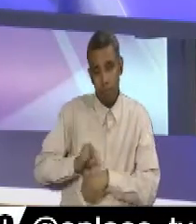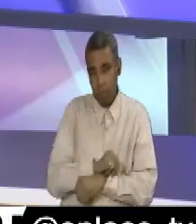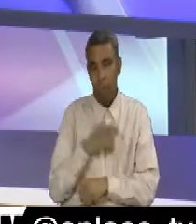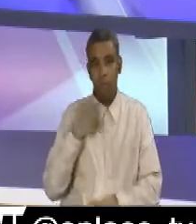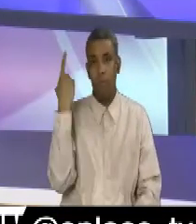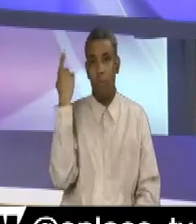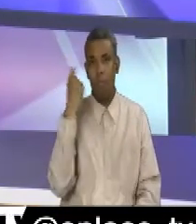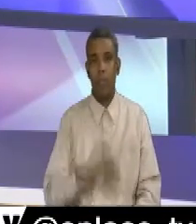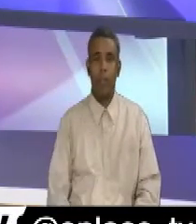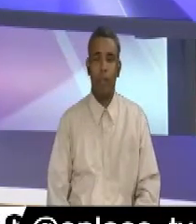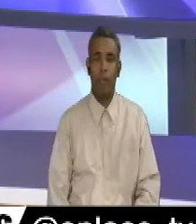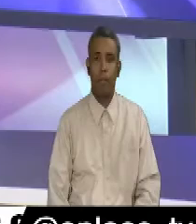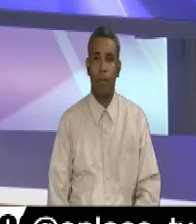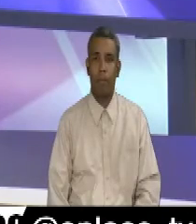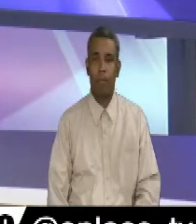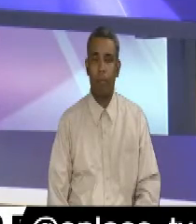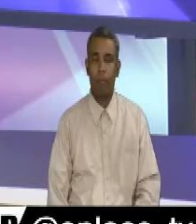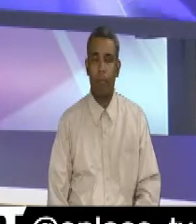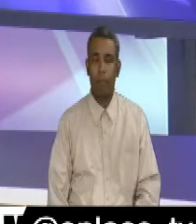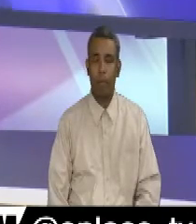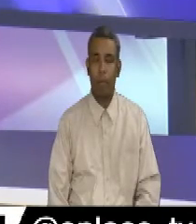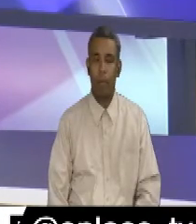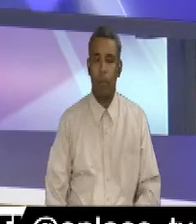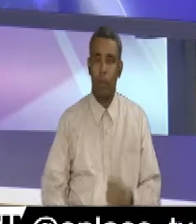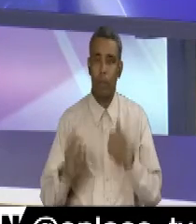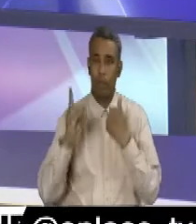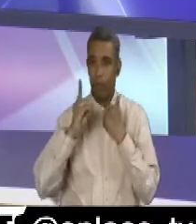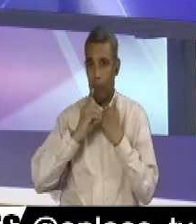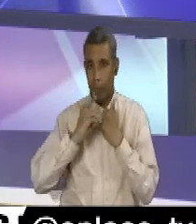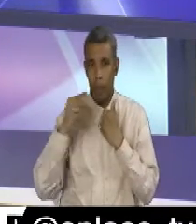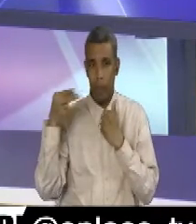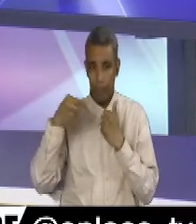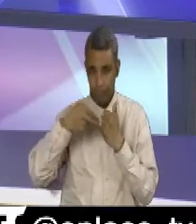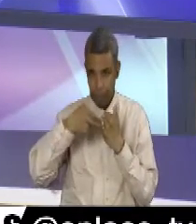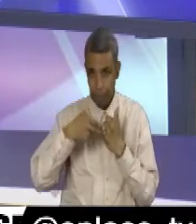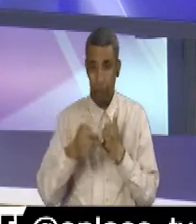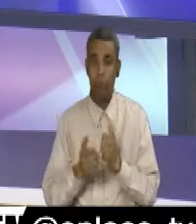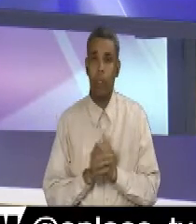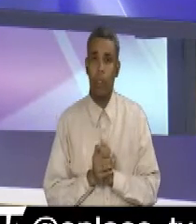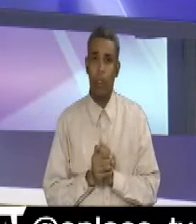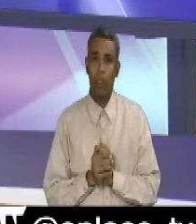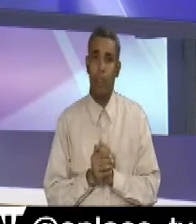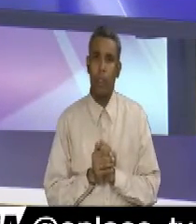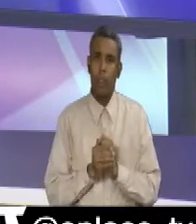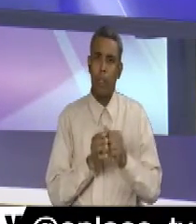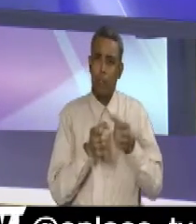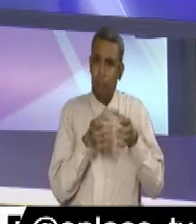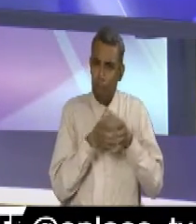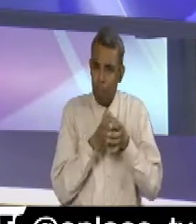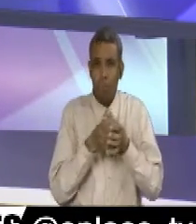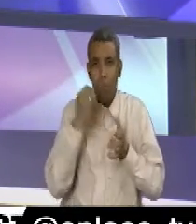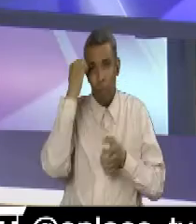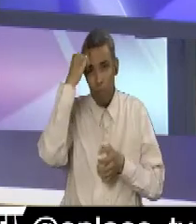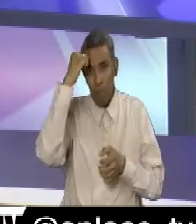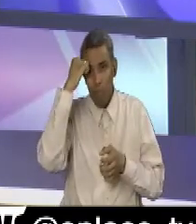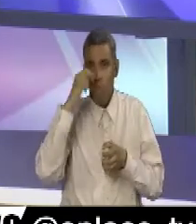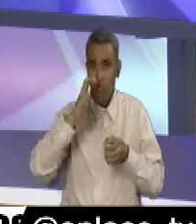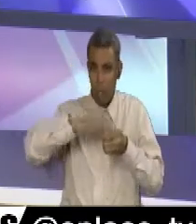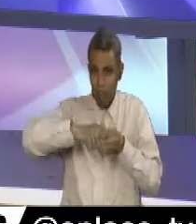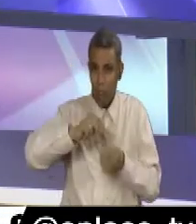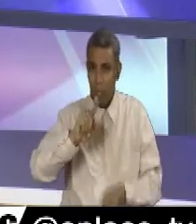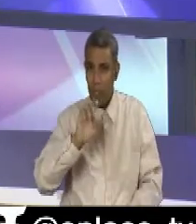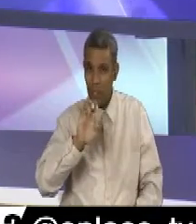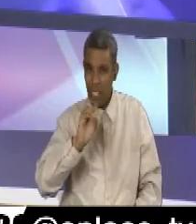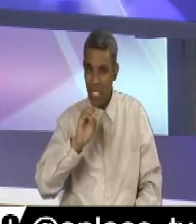En el auditorio del Colegio Diego Hernández de Gallego tuvo lugar la asamblea de los sindicatos de educadores de Barranca Bermeja. Allí analizaron